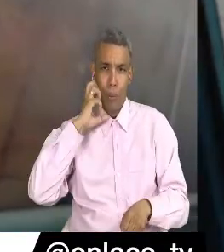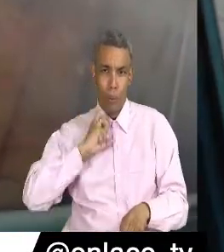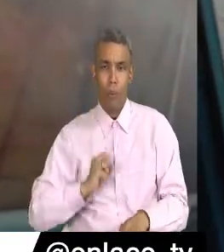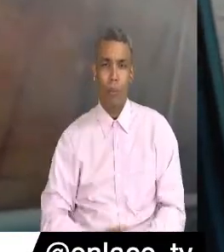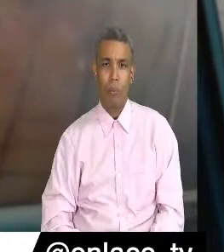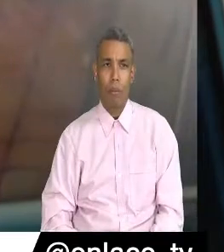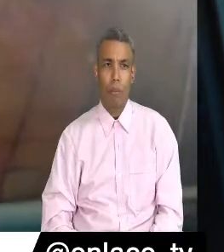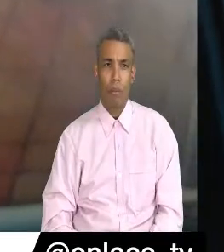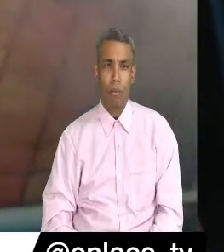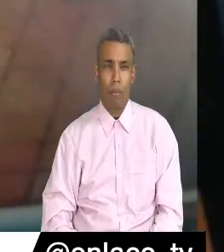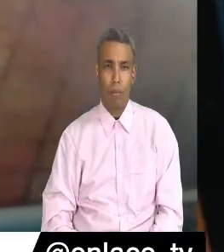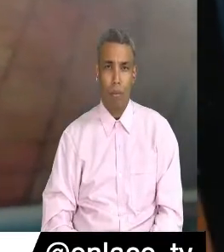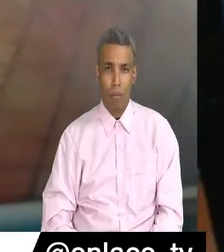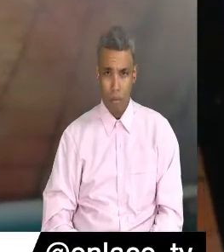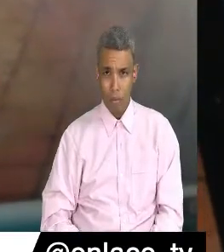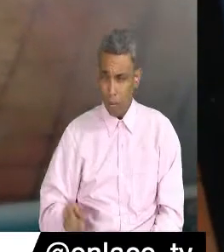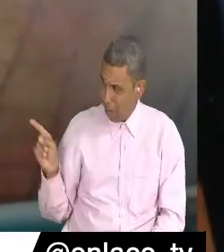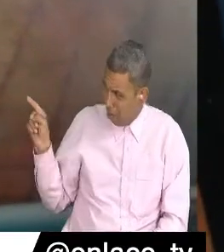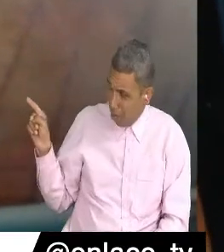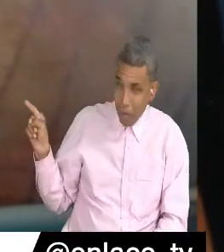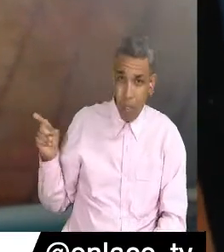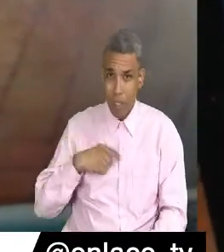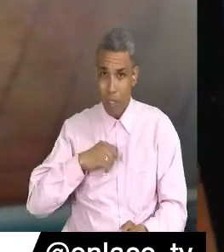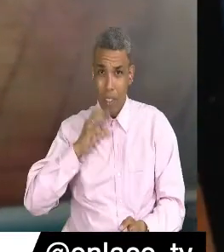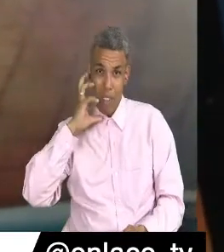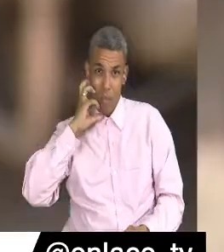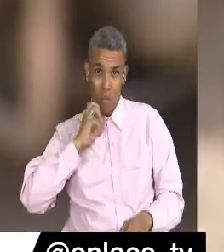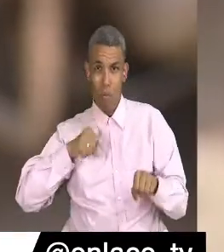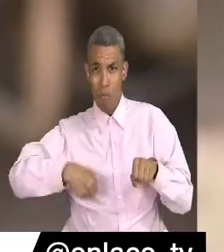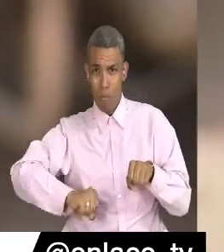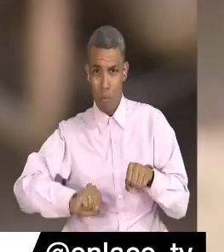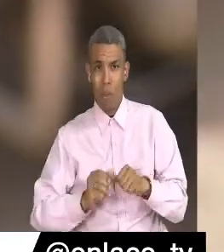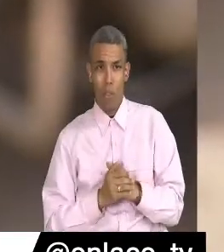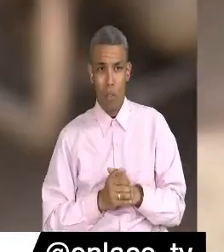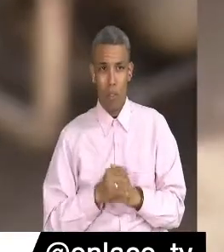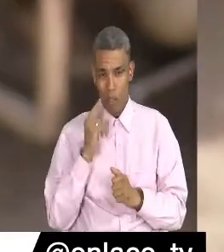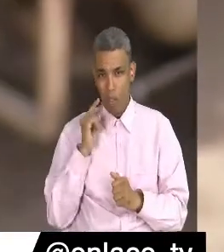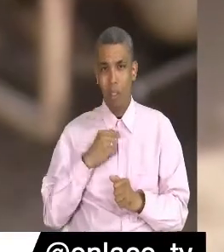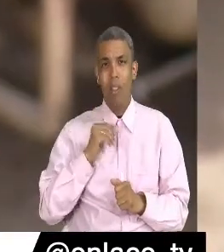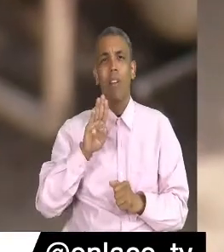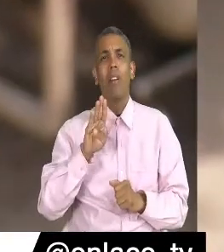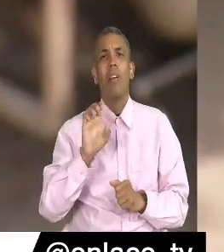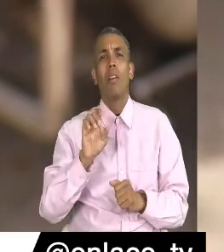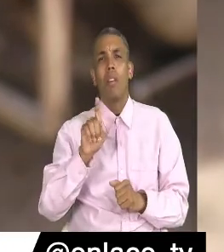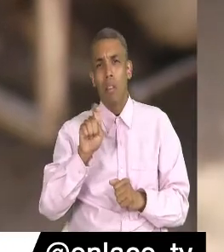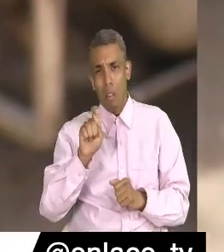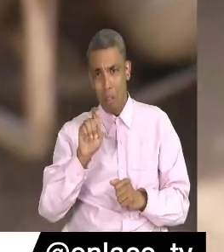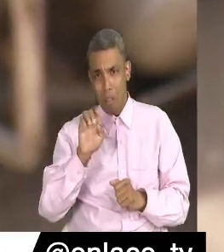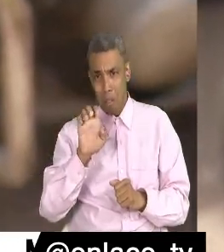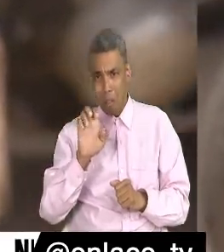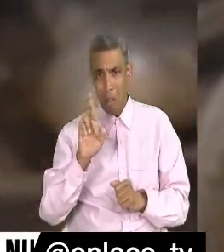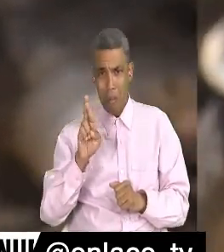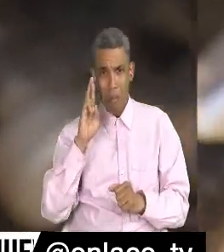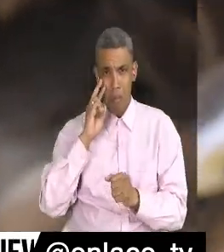El hombre que aparece en este video es el presunto ladrón de una moto Boxer CT100 modelo 2017 de placas